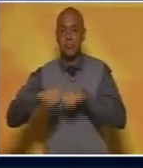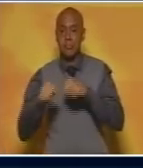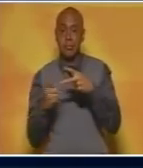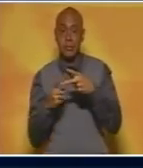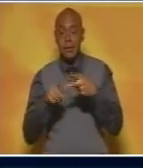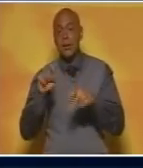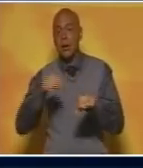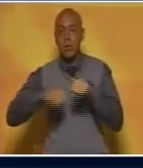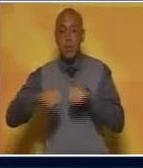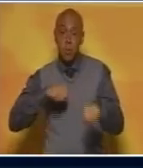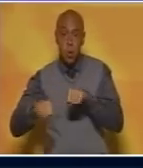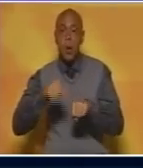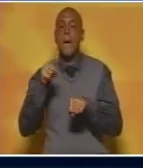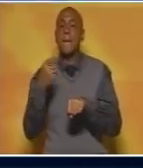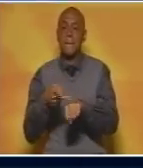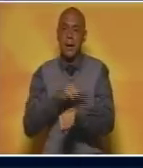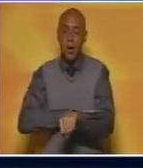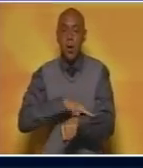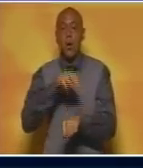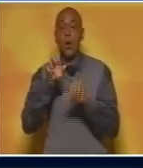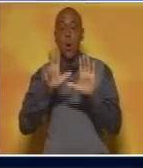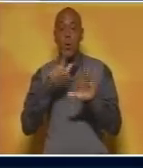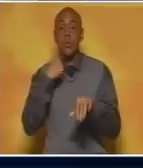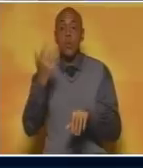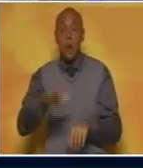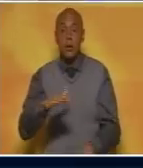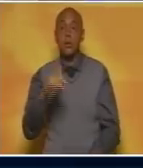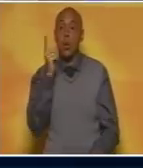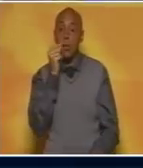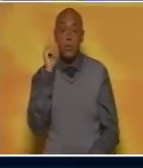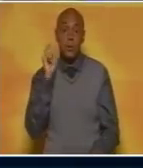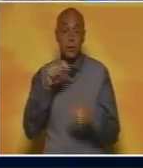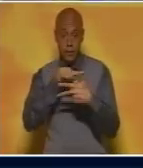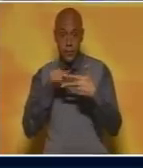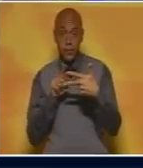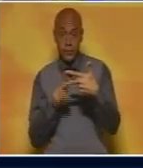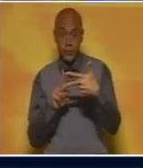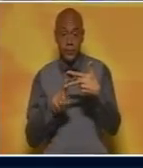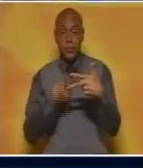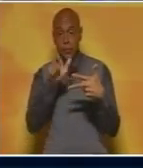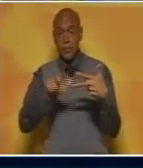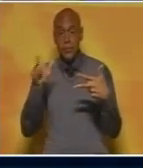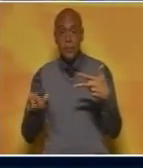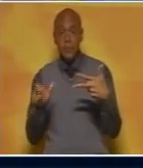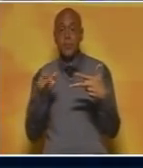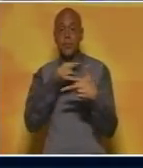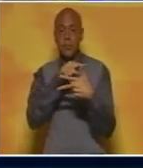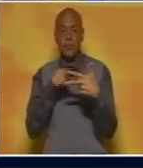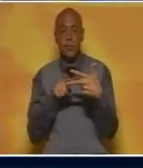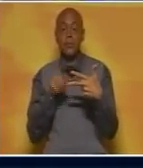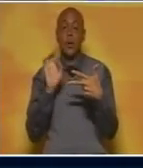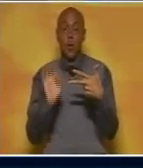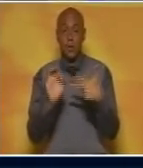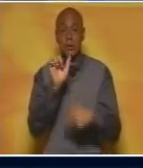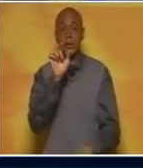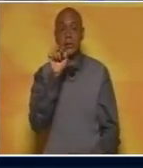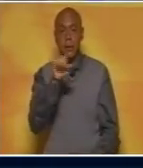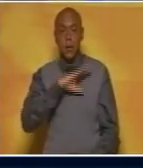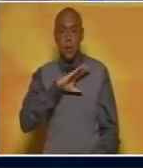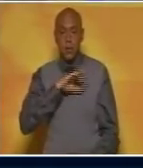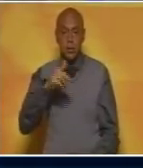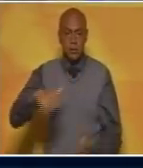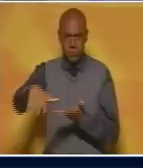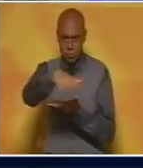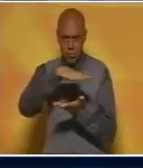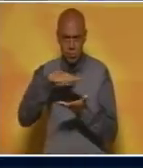8 muertos y 2 desaparecidos hace 2 días. Las 3 víctimas mortales identificadas por el momento se registraron en la localidad de